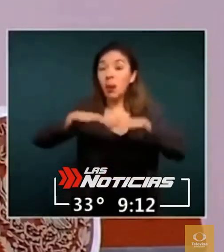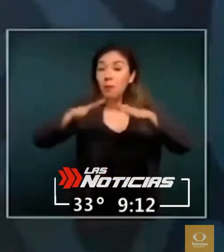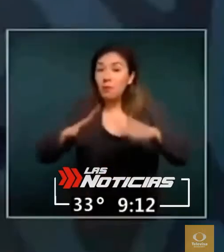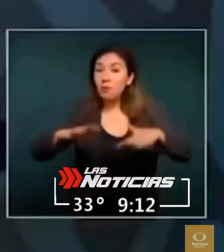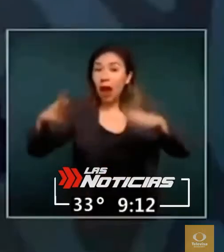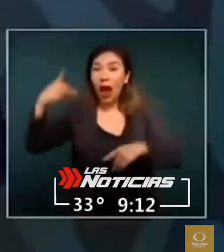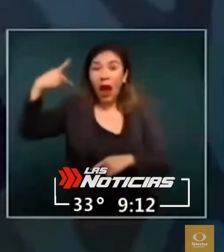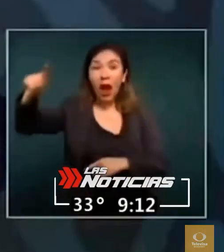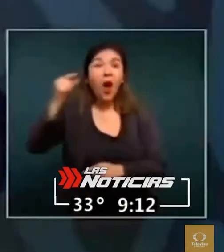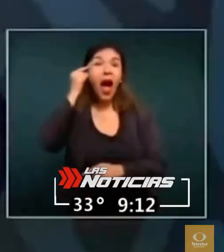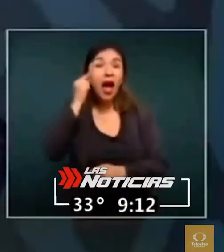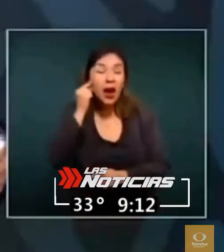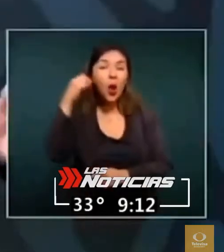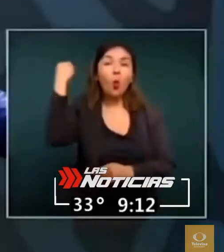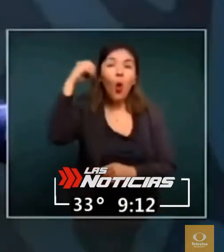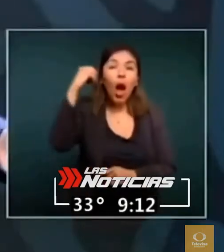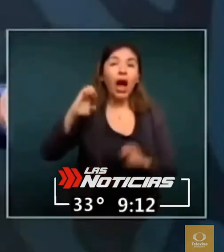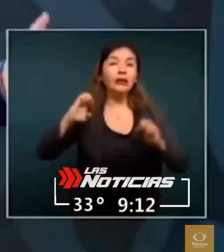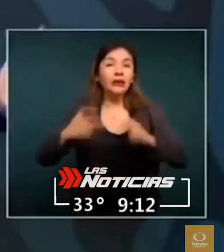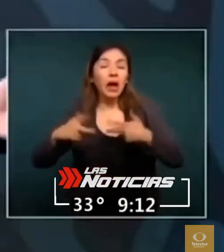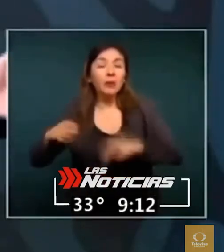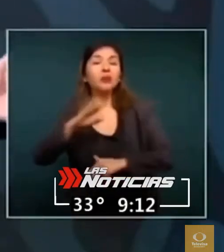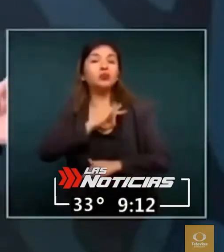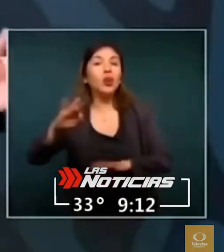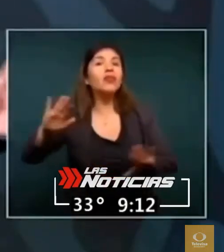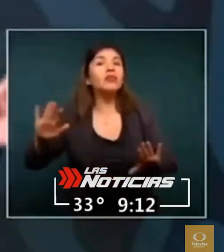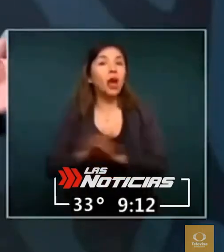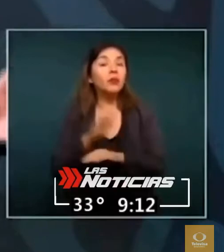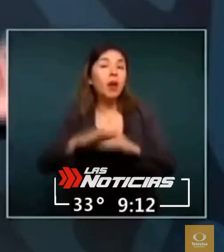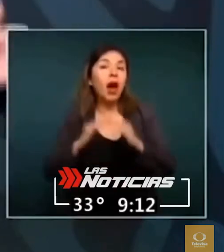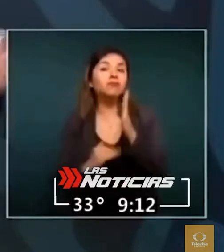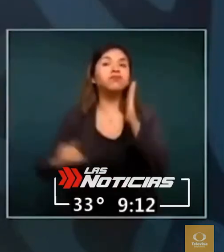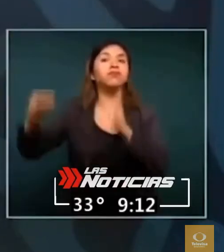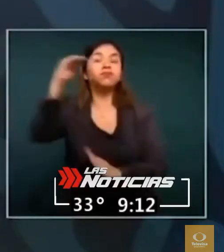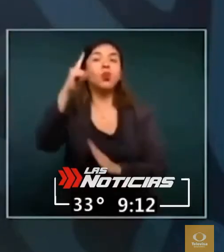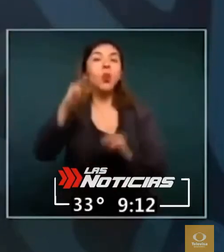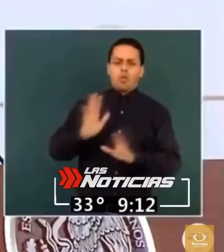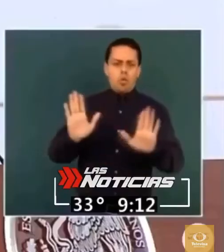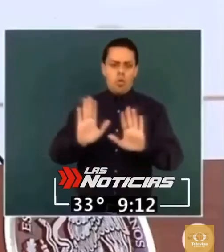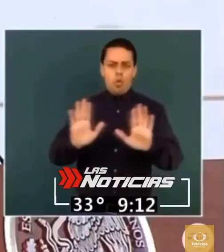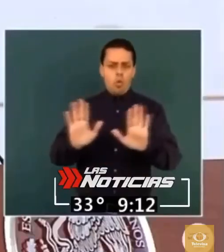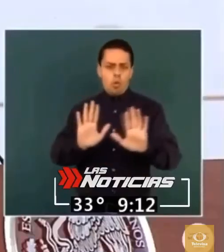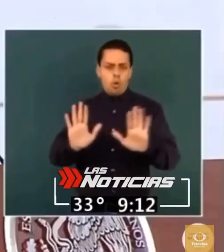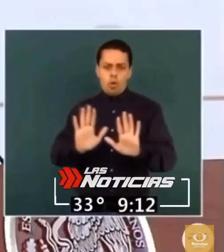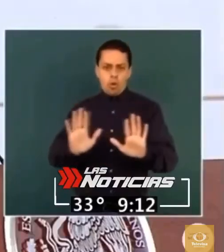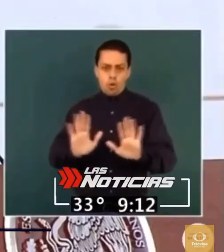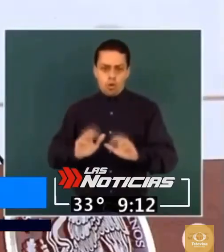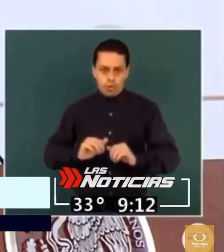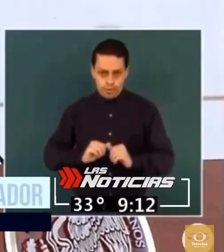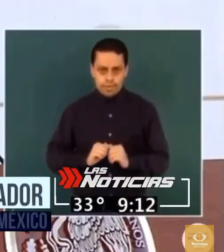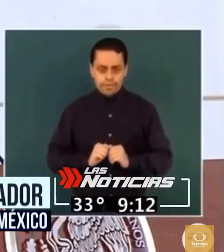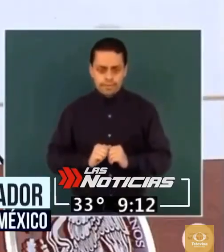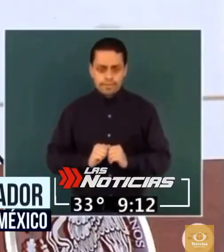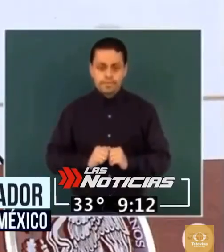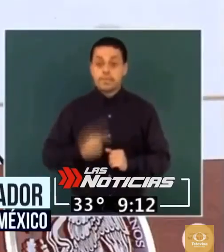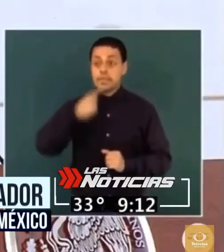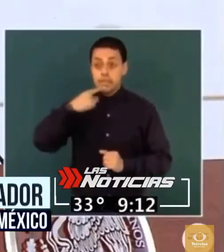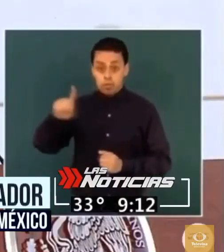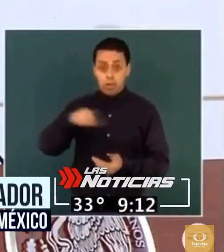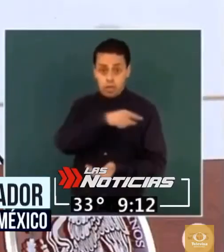de medicamentos del gobierno federal hasta que se aclare esta situación. Y que una vez presentada esta denuncia,